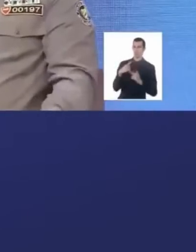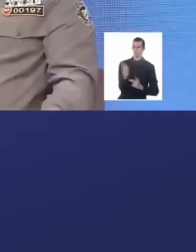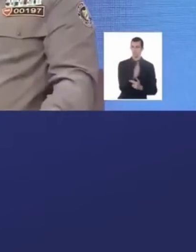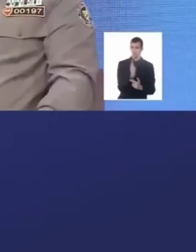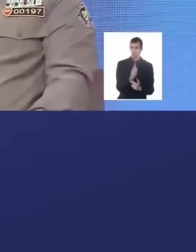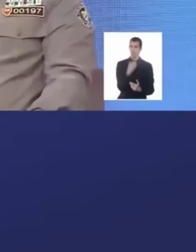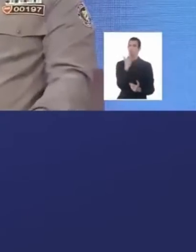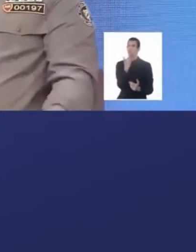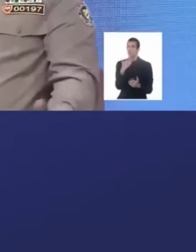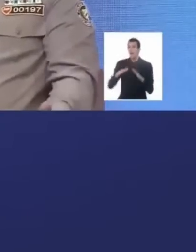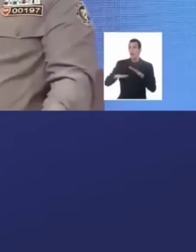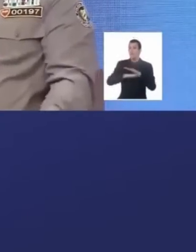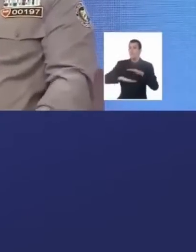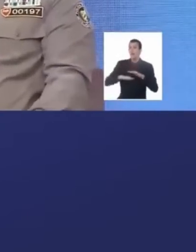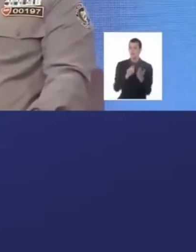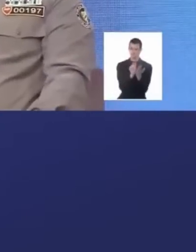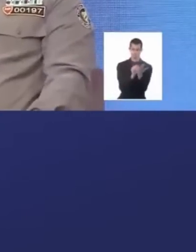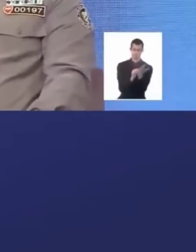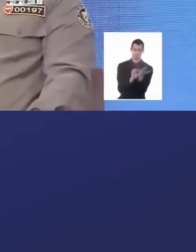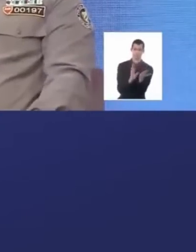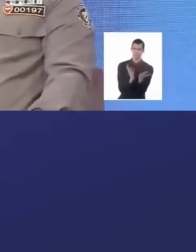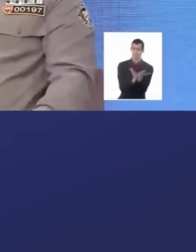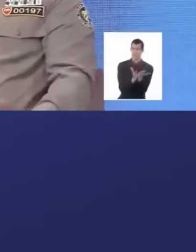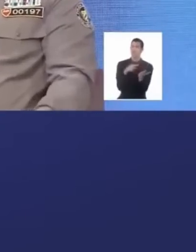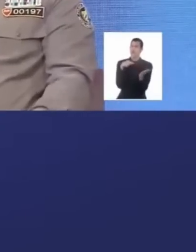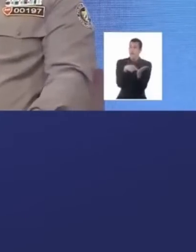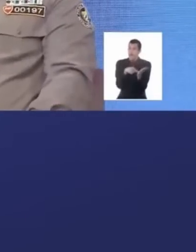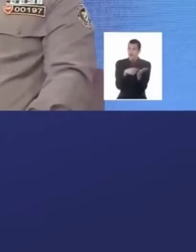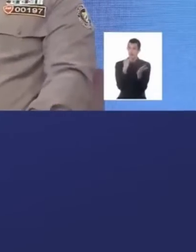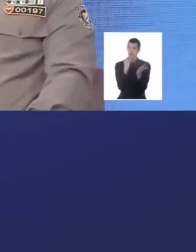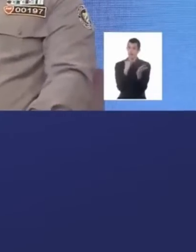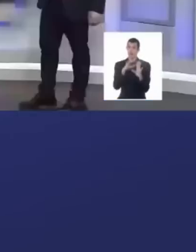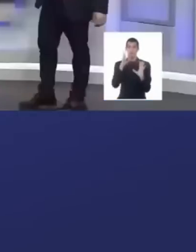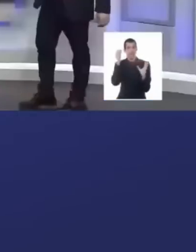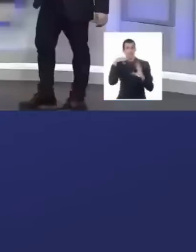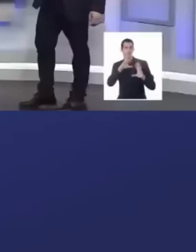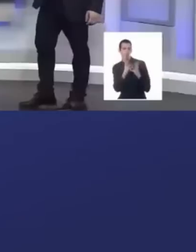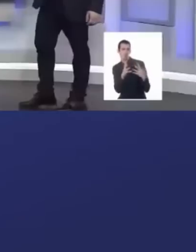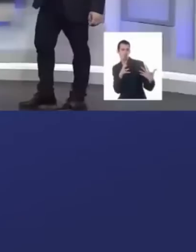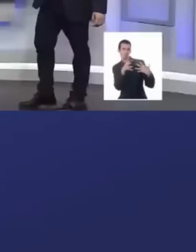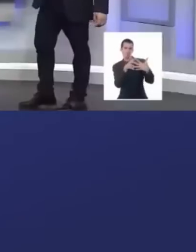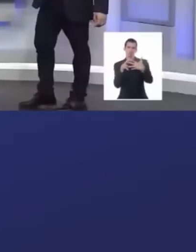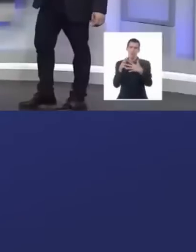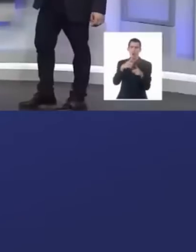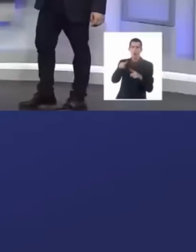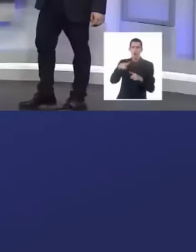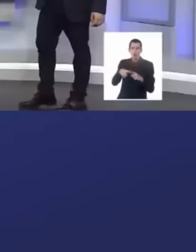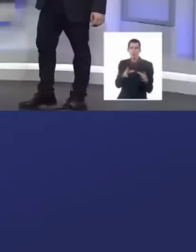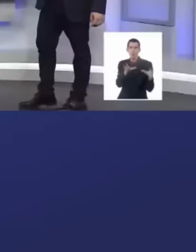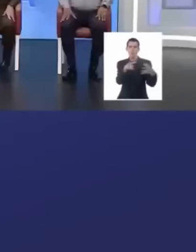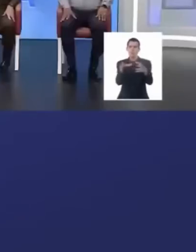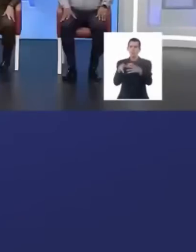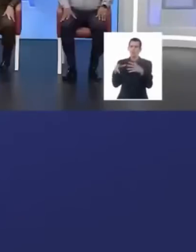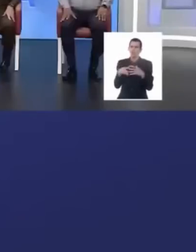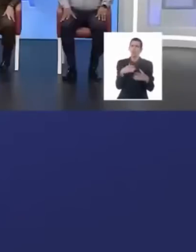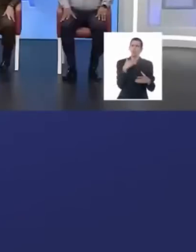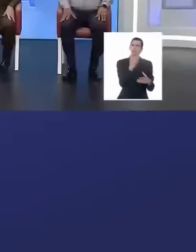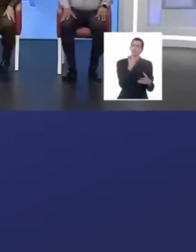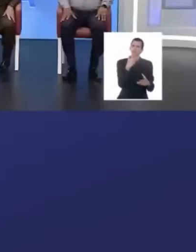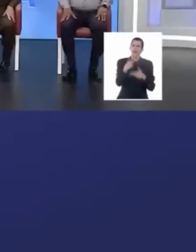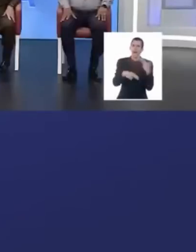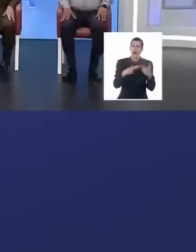con el resto de los sistemas que trabajan en el enfrentamiento ese delito la investigación en qué momento entra entonces la instrucción Coronel